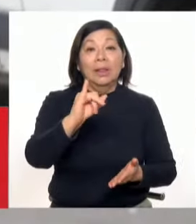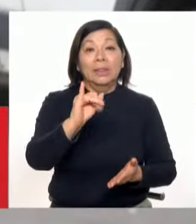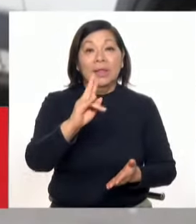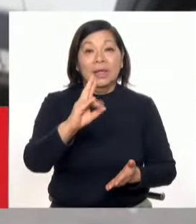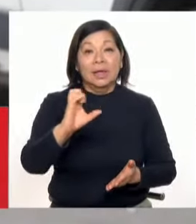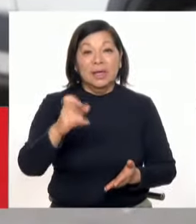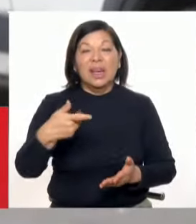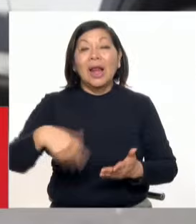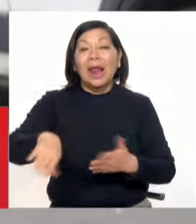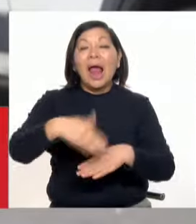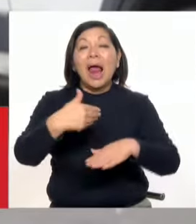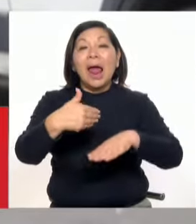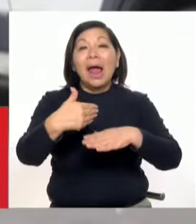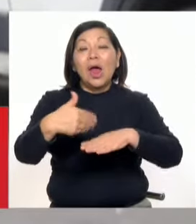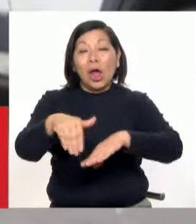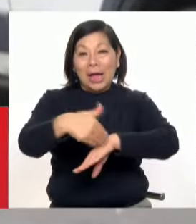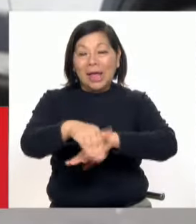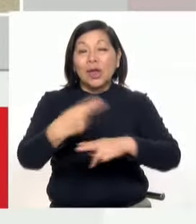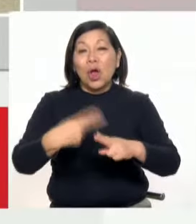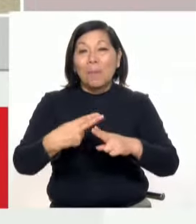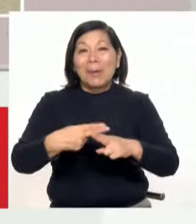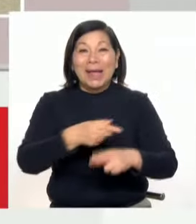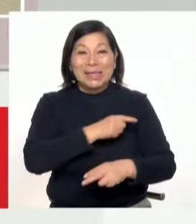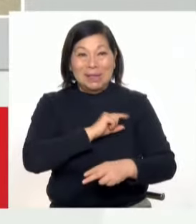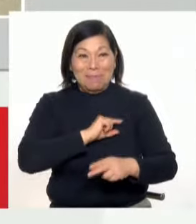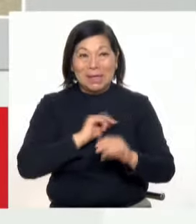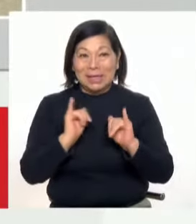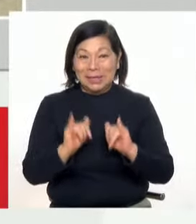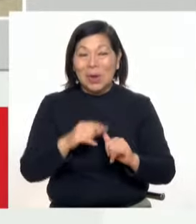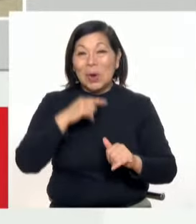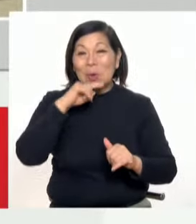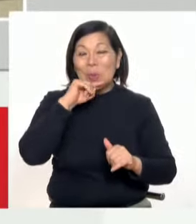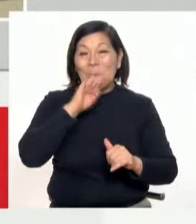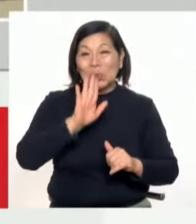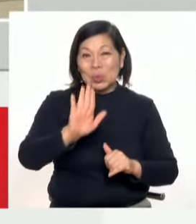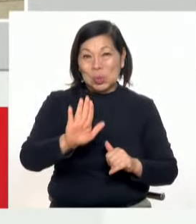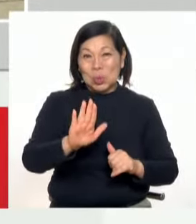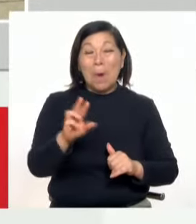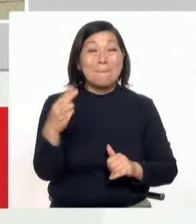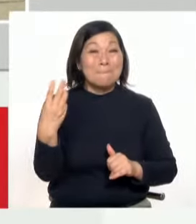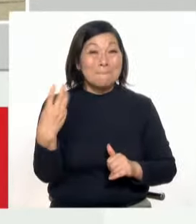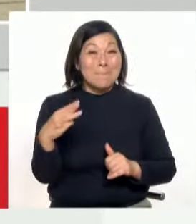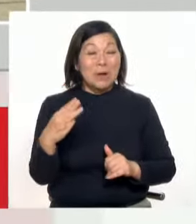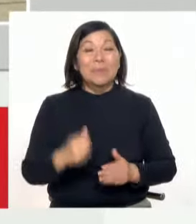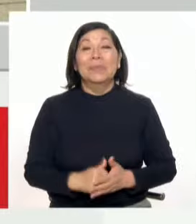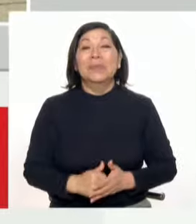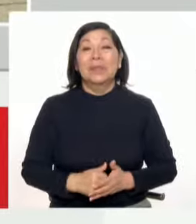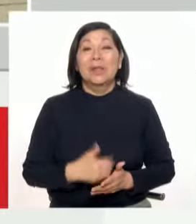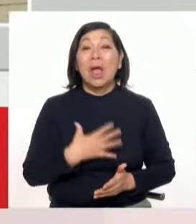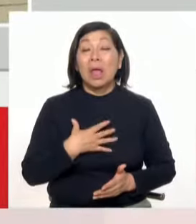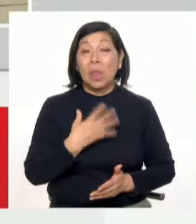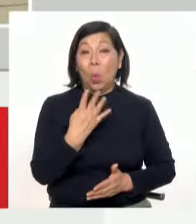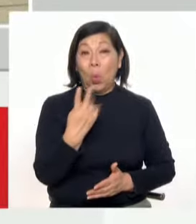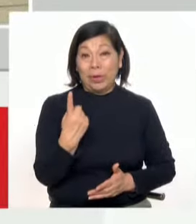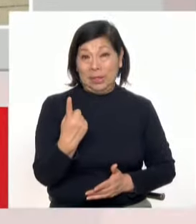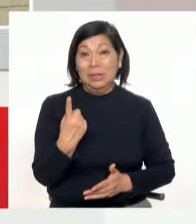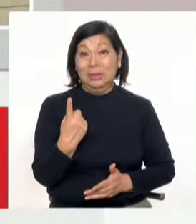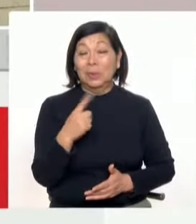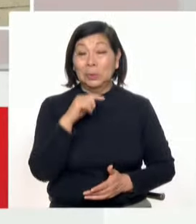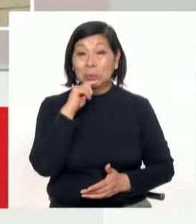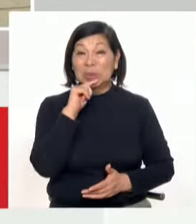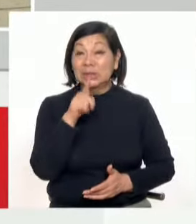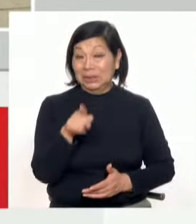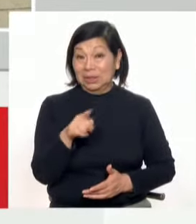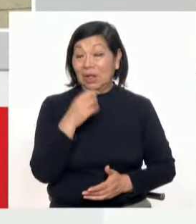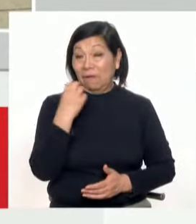aquí en la Avenida España, en el Cercado de Lima, en donde permanece detenida Keyis González Astudillo, de 41 años. Esta mujer,